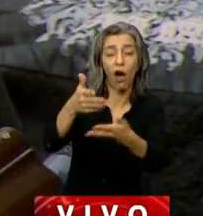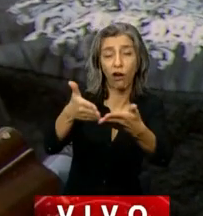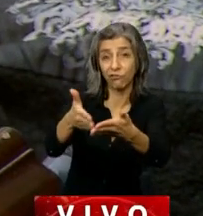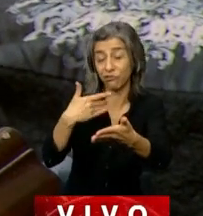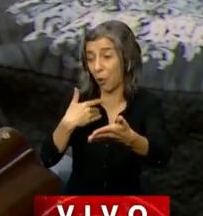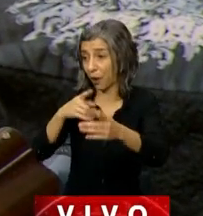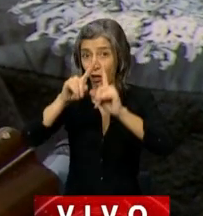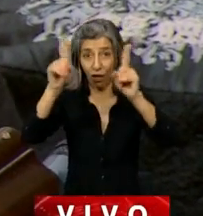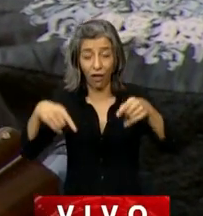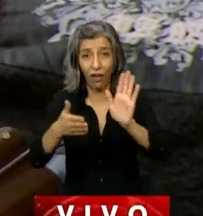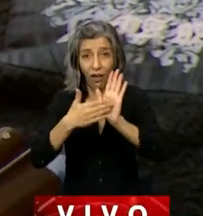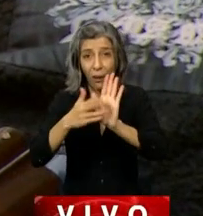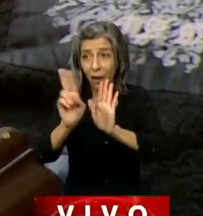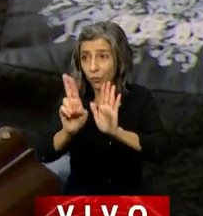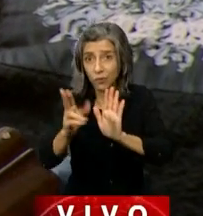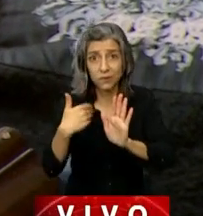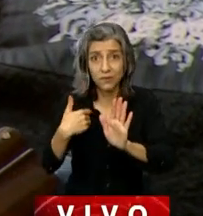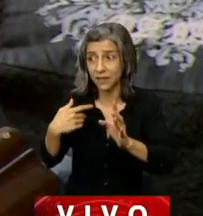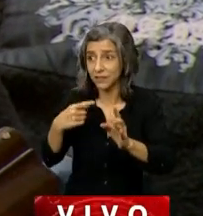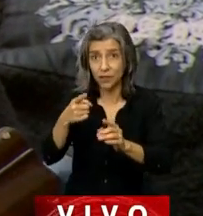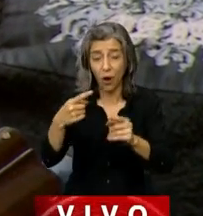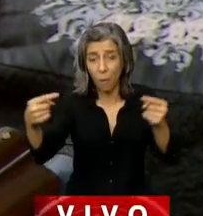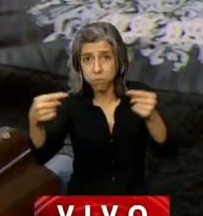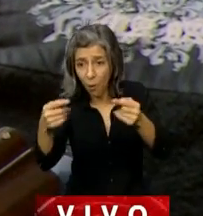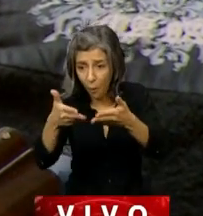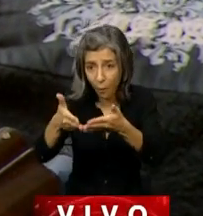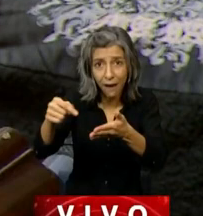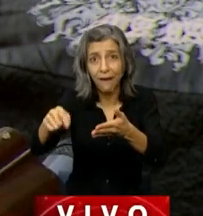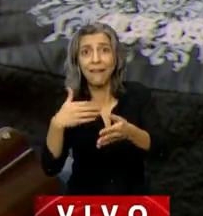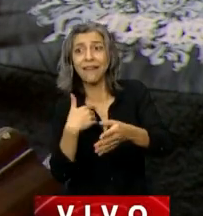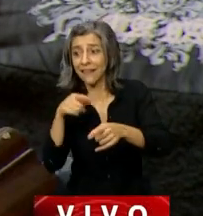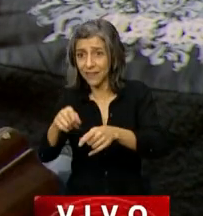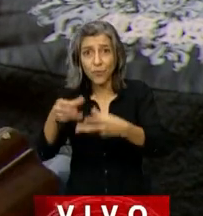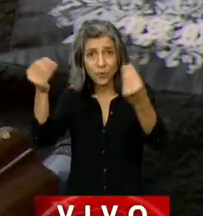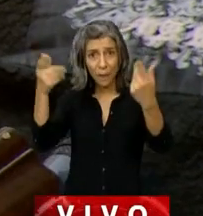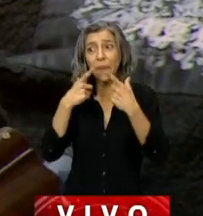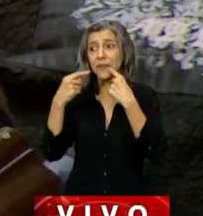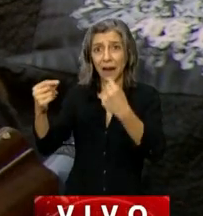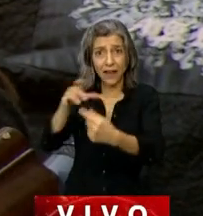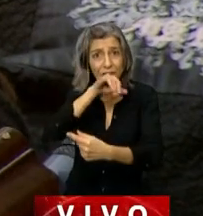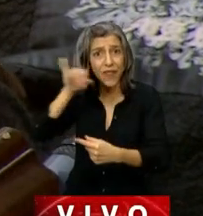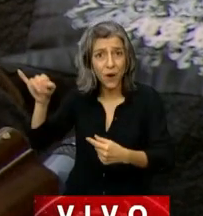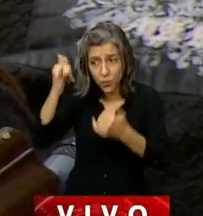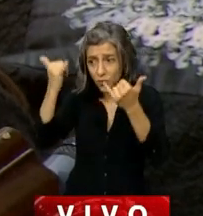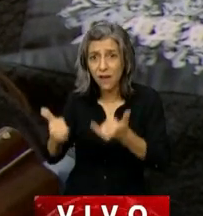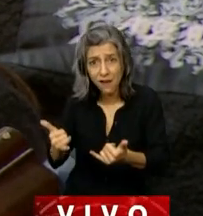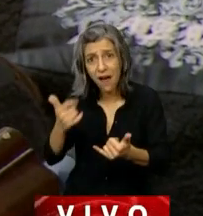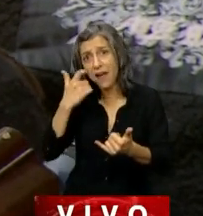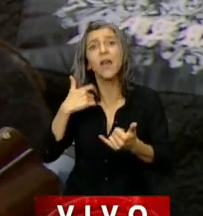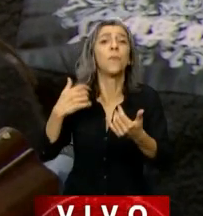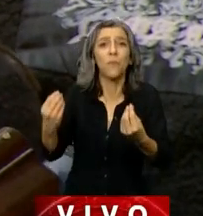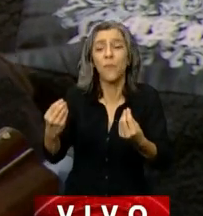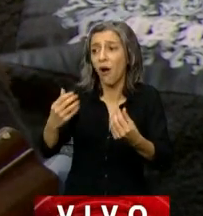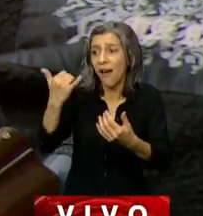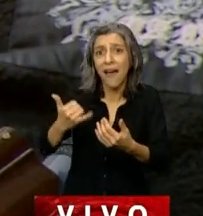al buque. ¿Y qué es lo que denuncian los familiares del repunte? Que todavía las licencias del repunte